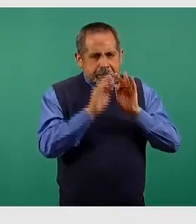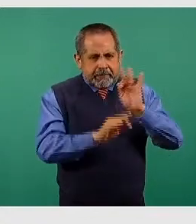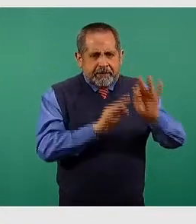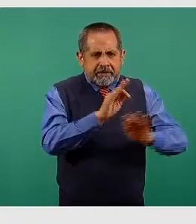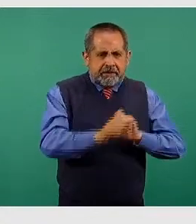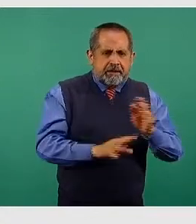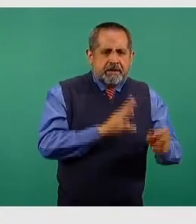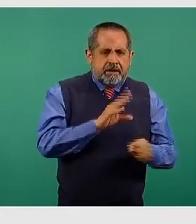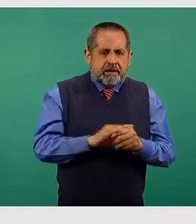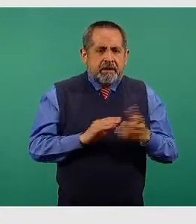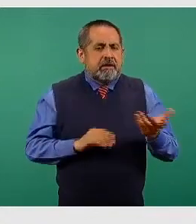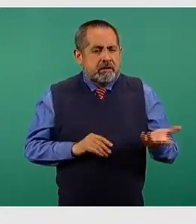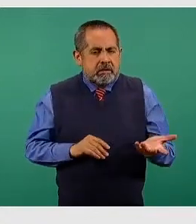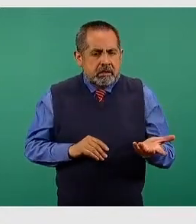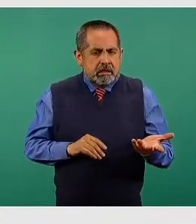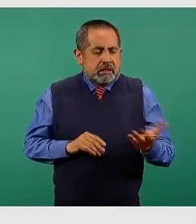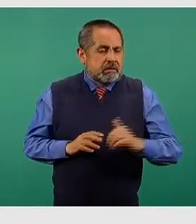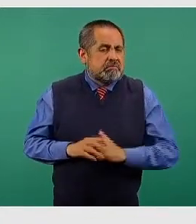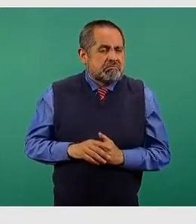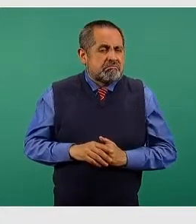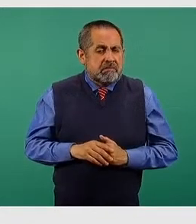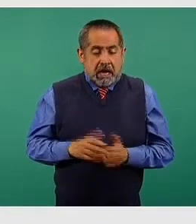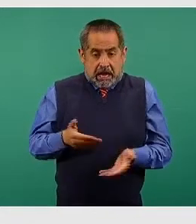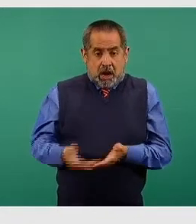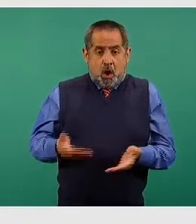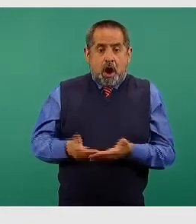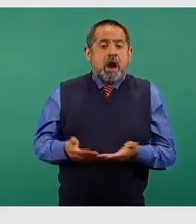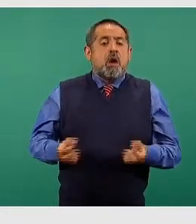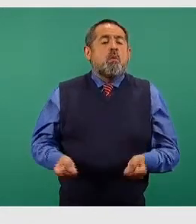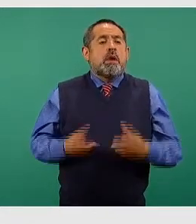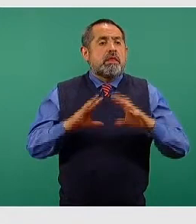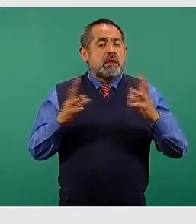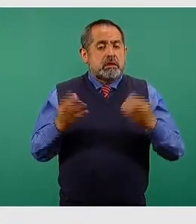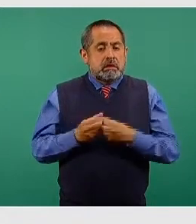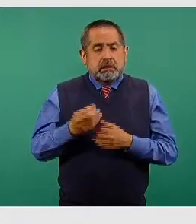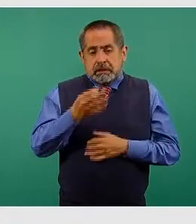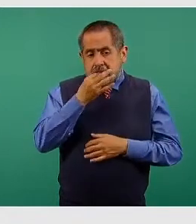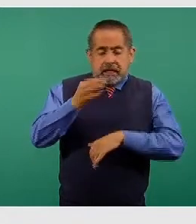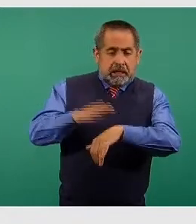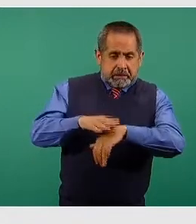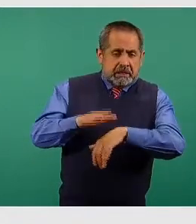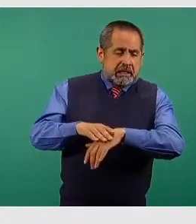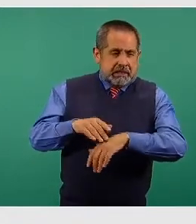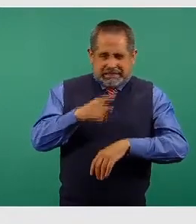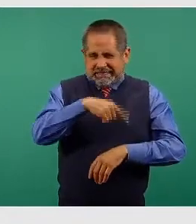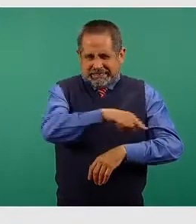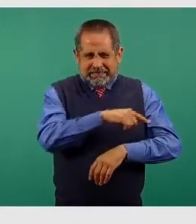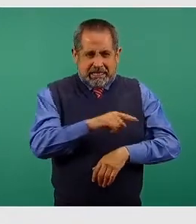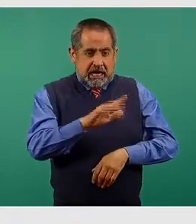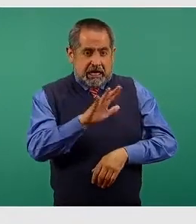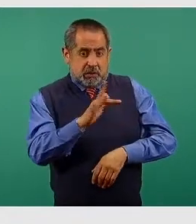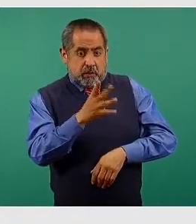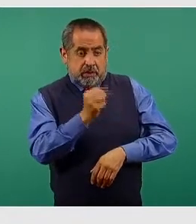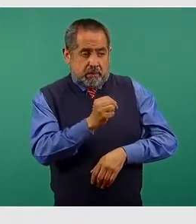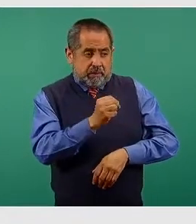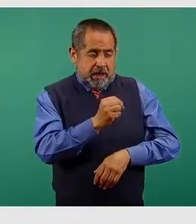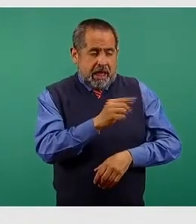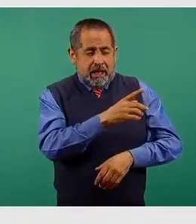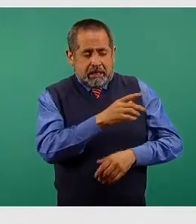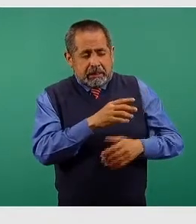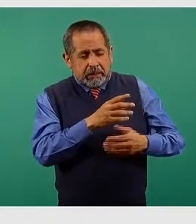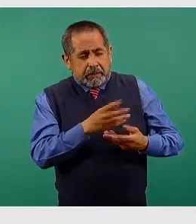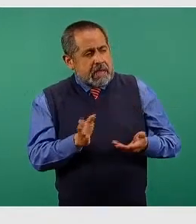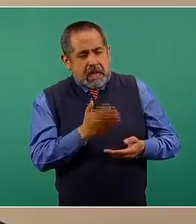valoración especializada. Para el día de hoy solamente se reportan, es decir, de este grupo de 59, solamente se